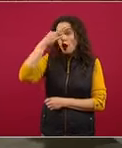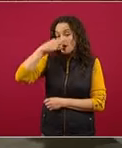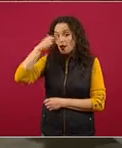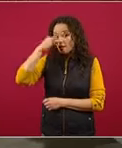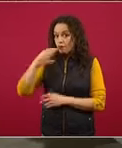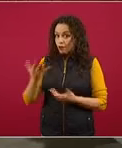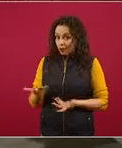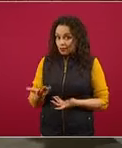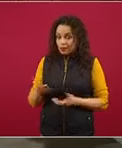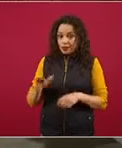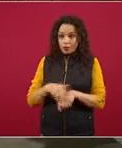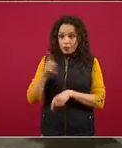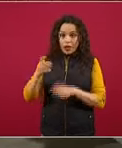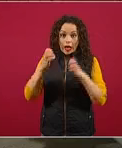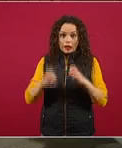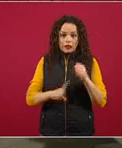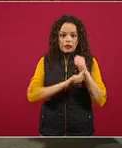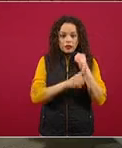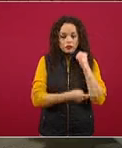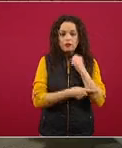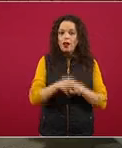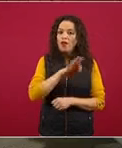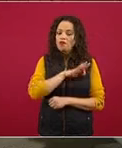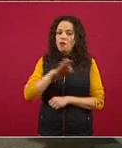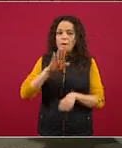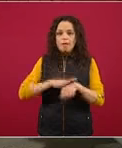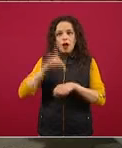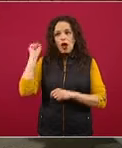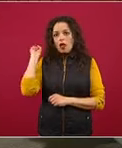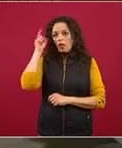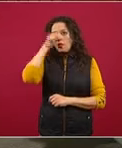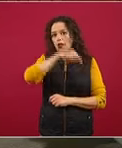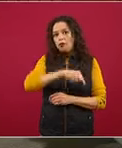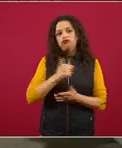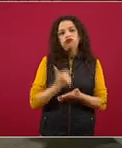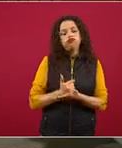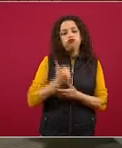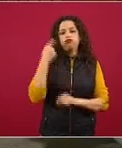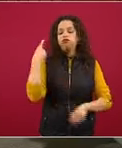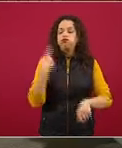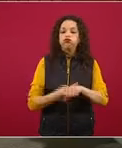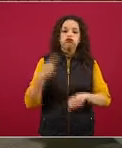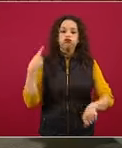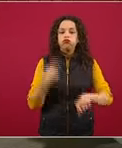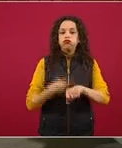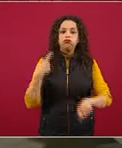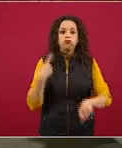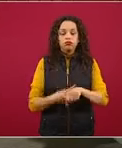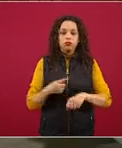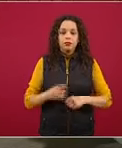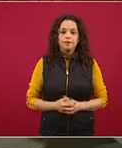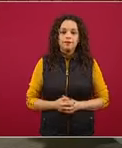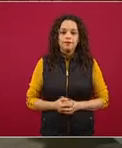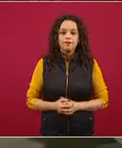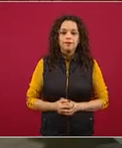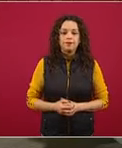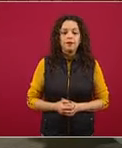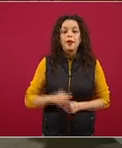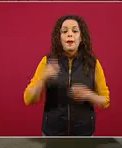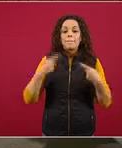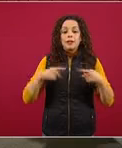embarazada se complique por un cuadro de influenza. Sobre las personas adultas mayores tenemos un avance